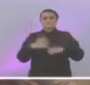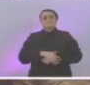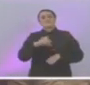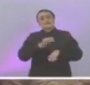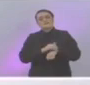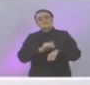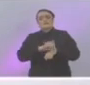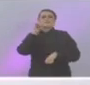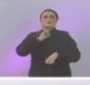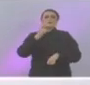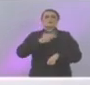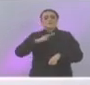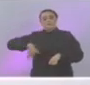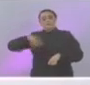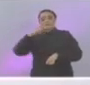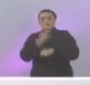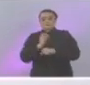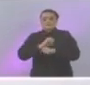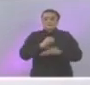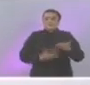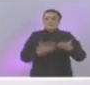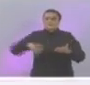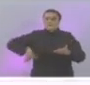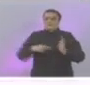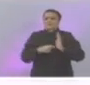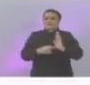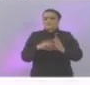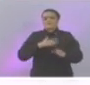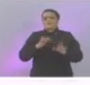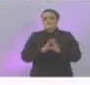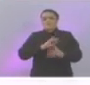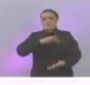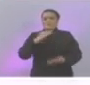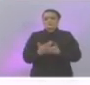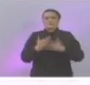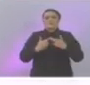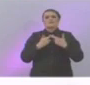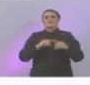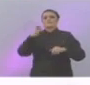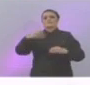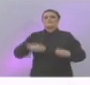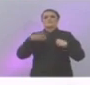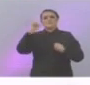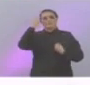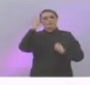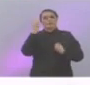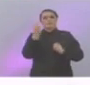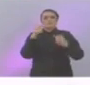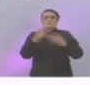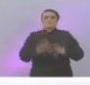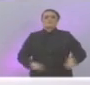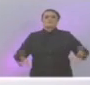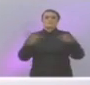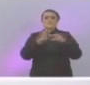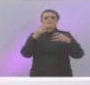Amigas y amigos, como señalé en mi tercer informe, la construcción de la prosperidad de los potosinos sigue siendo una de las prioridades